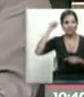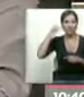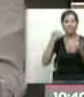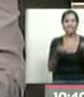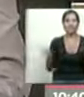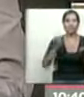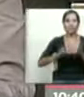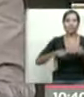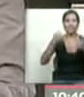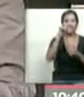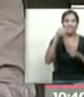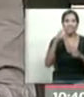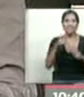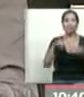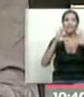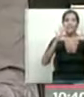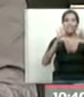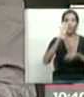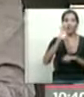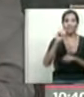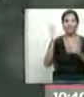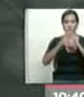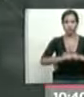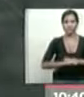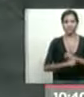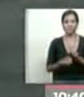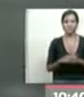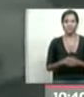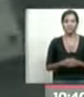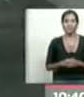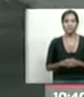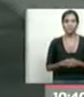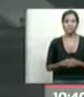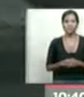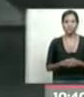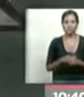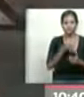con más de Zurda Conducta, son las 10:40 de la noche. Vamos.